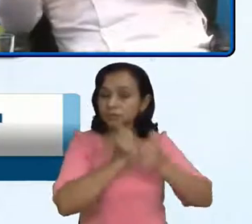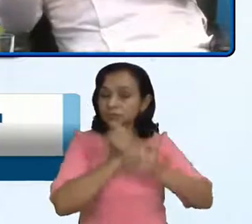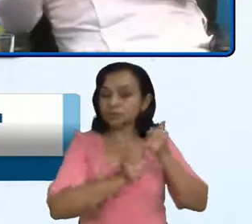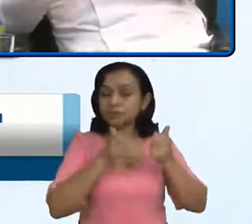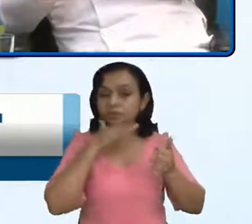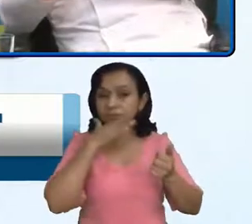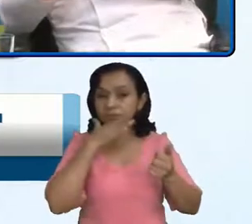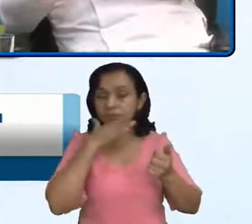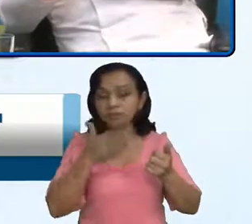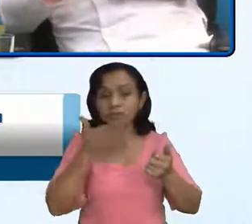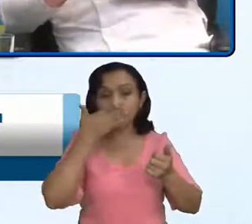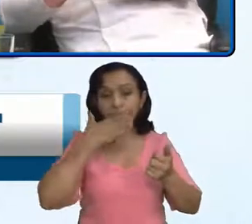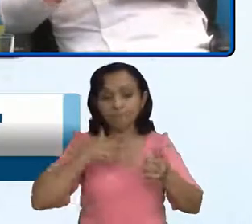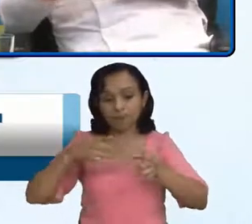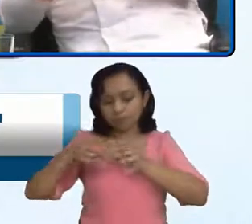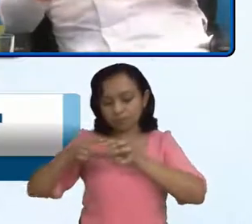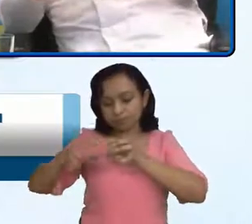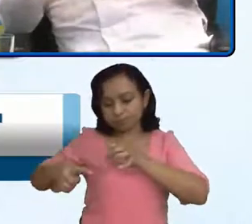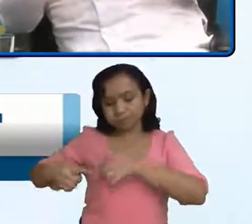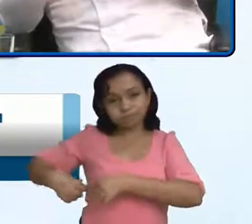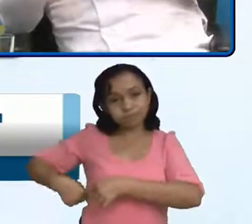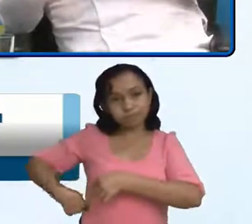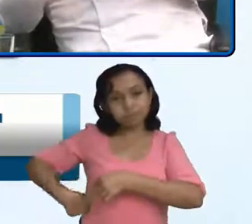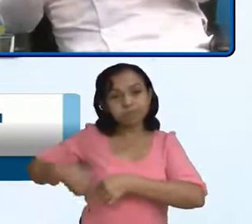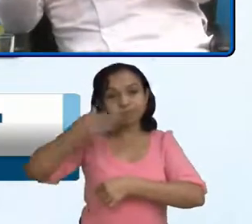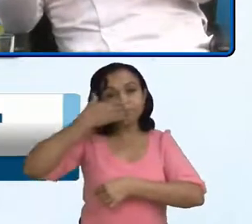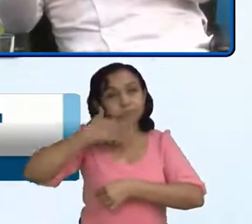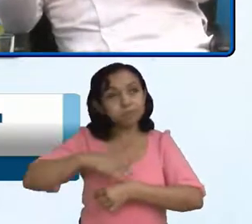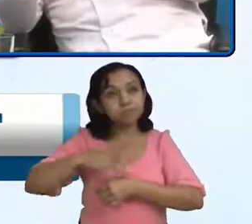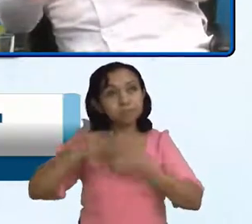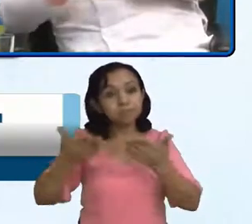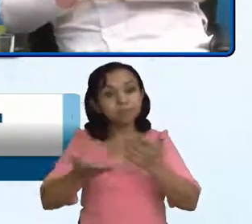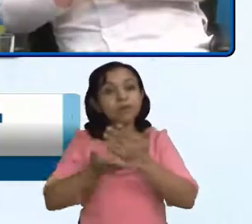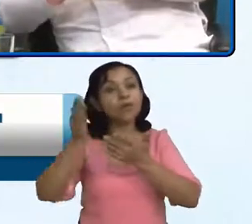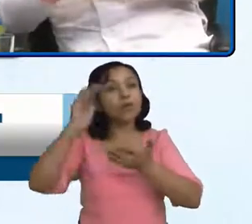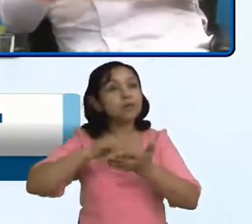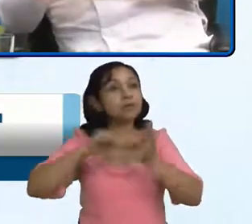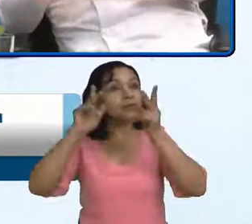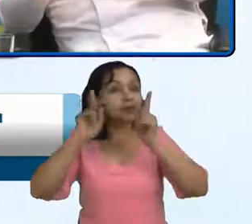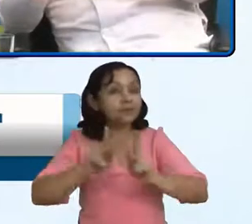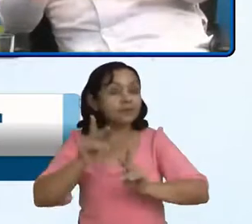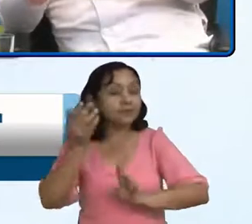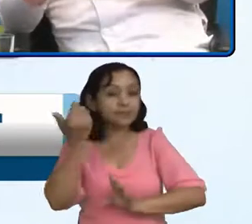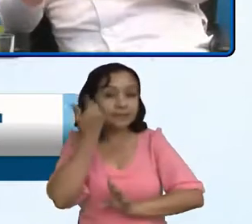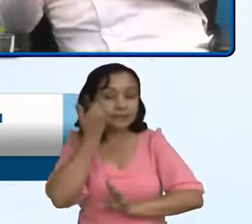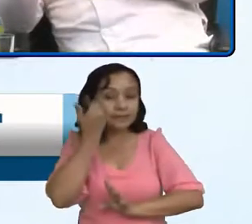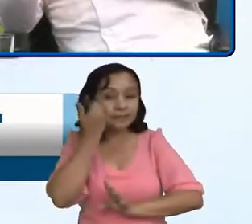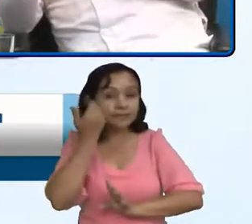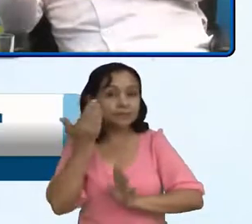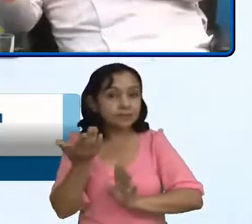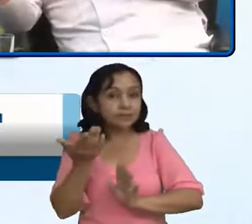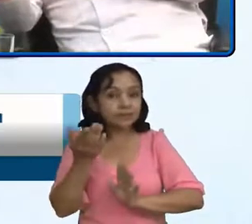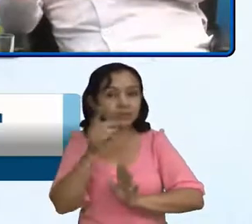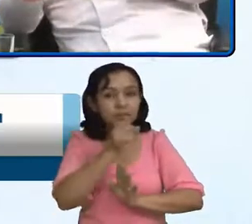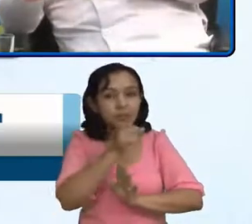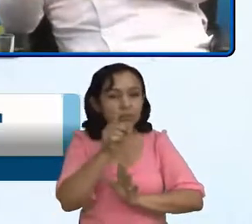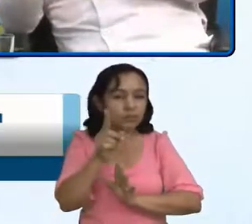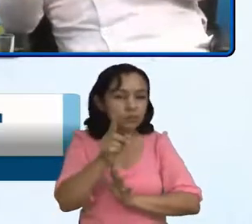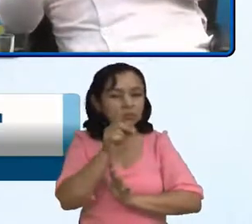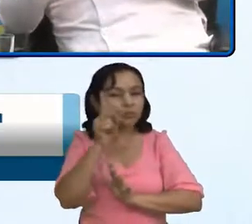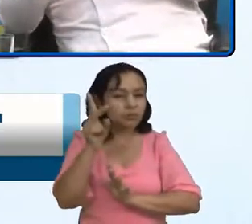lesión o una malformación estructural, entonces el paciente vuelve a caer generalmente. Uno puede, se resuelve 1, 2, 3 años. Por